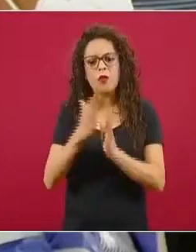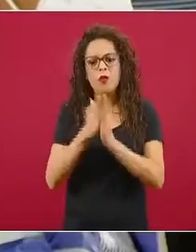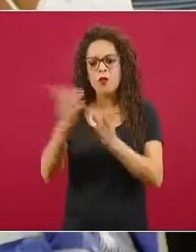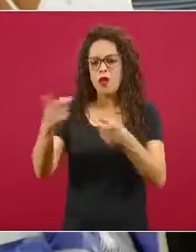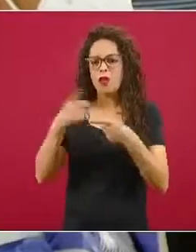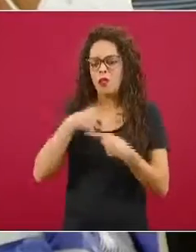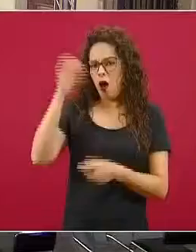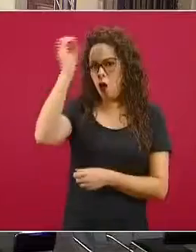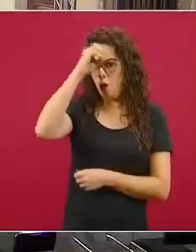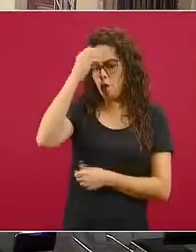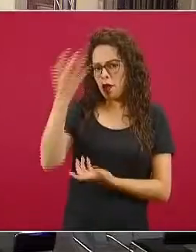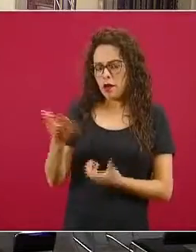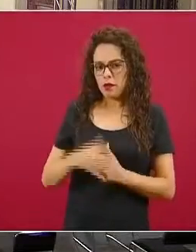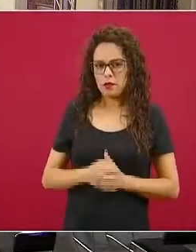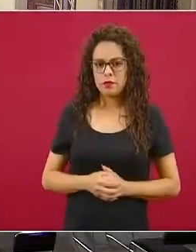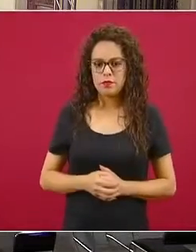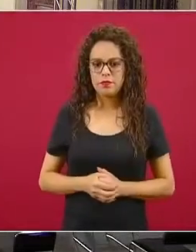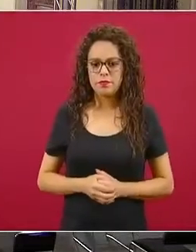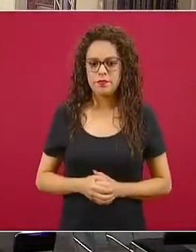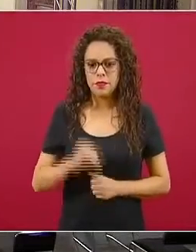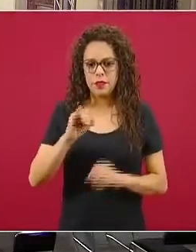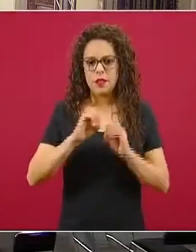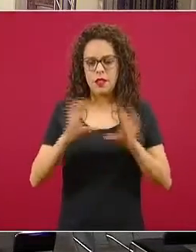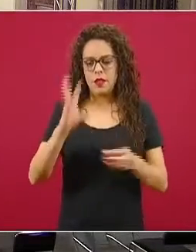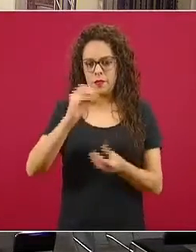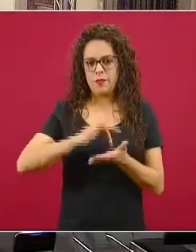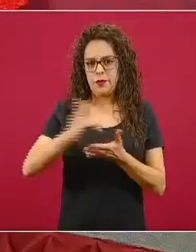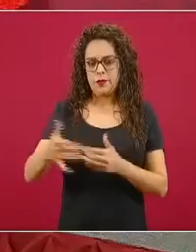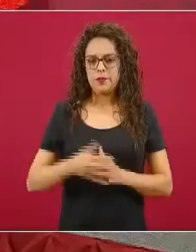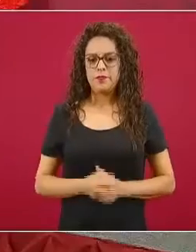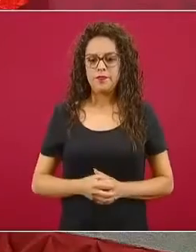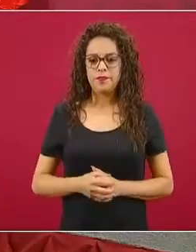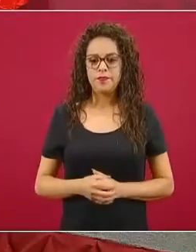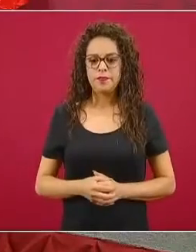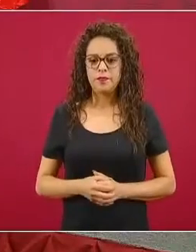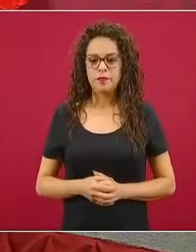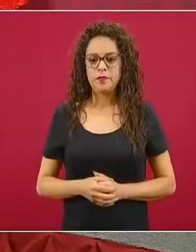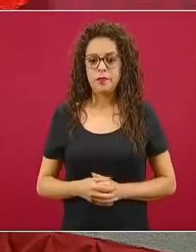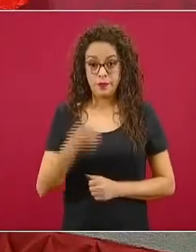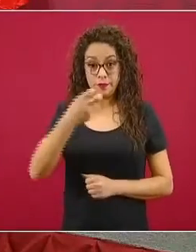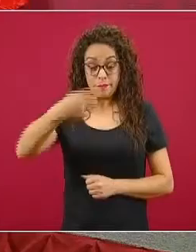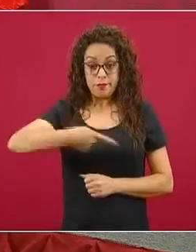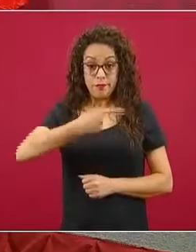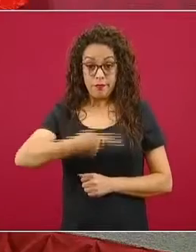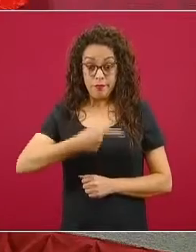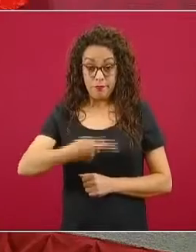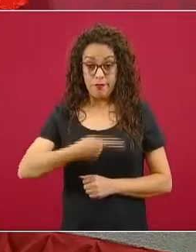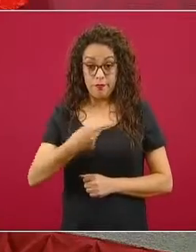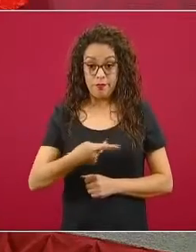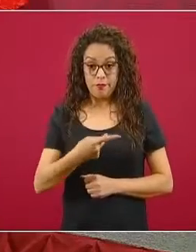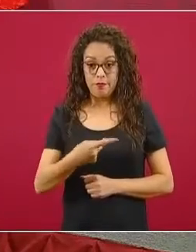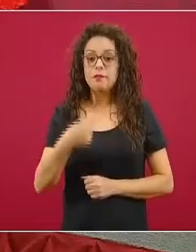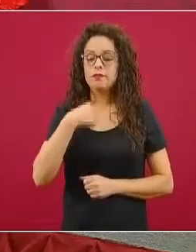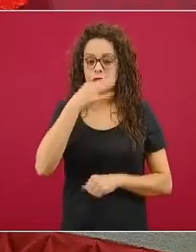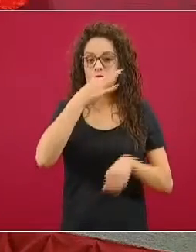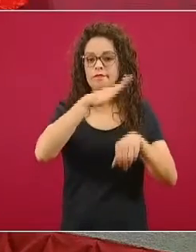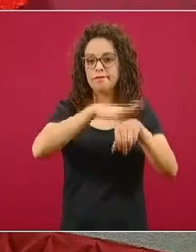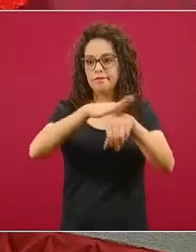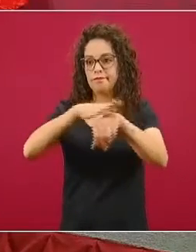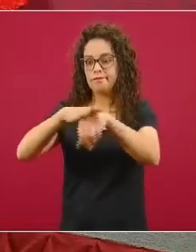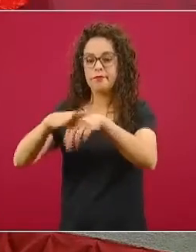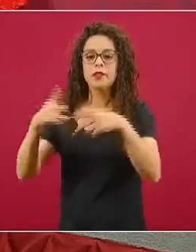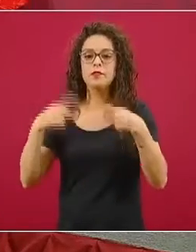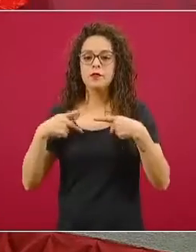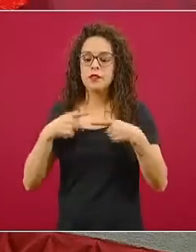respecto. Claro, muchas gracias. Nos permite inclusive esta pregunta enviar mensajes a